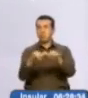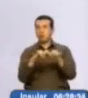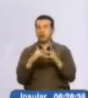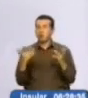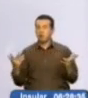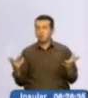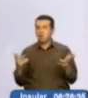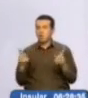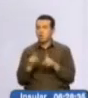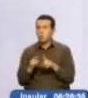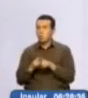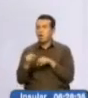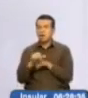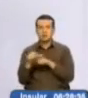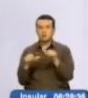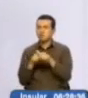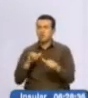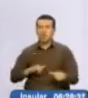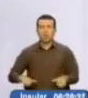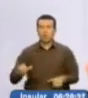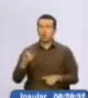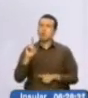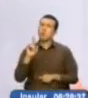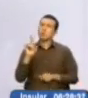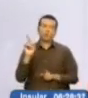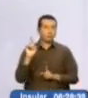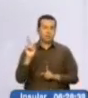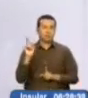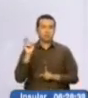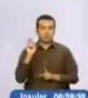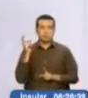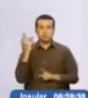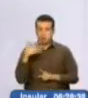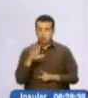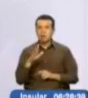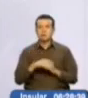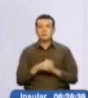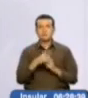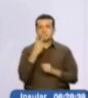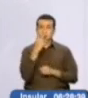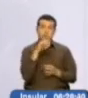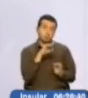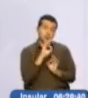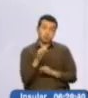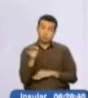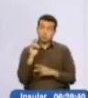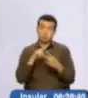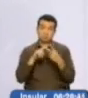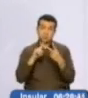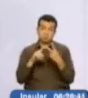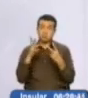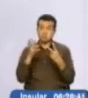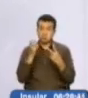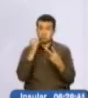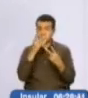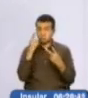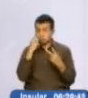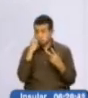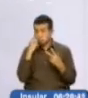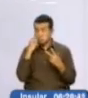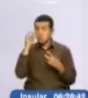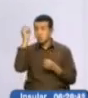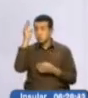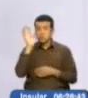Parecía que tenían los mismos asesores. Espero que no, porque ahora tenemos, sí, tenemos dos opciones. Yo sí quisiera ver hacia dónde van